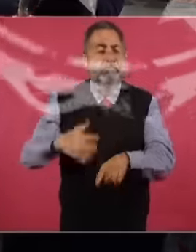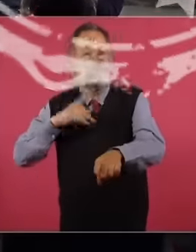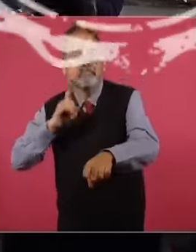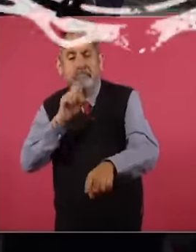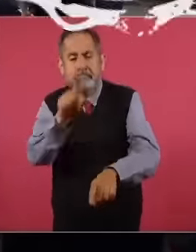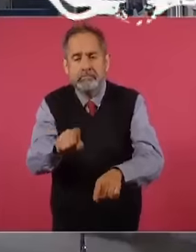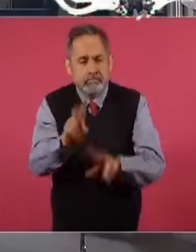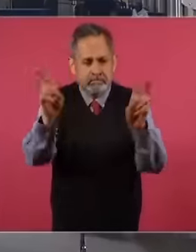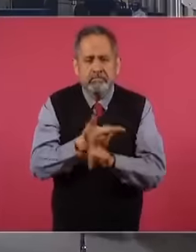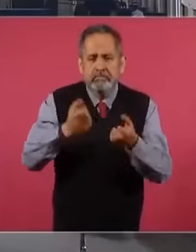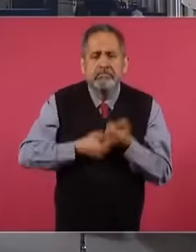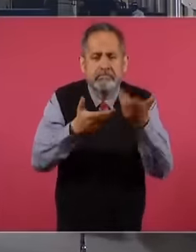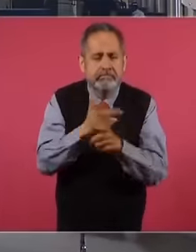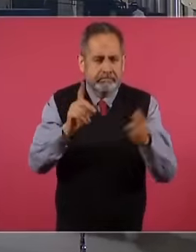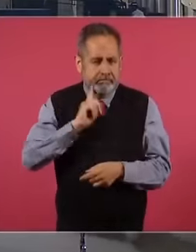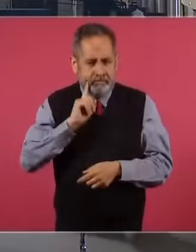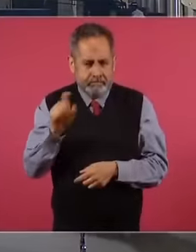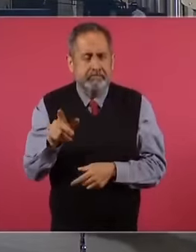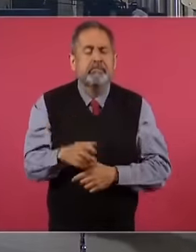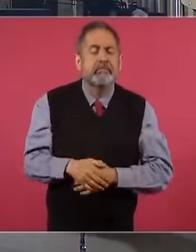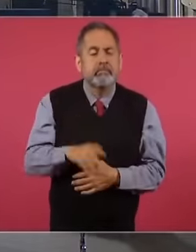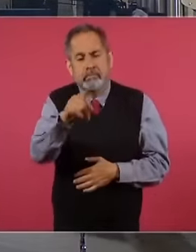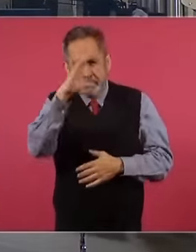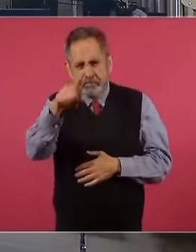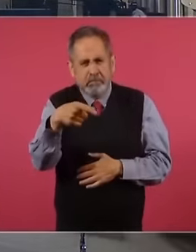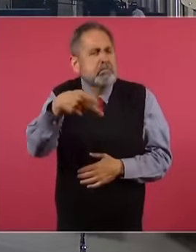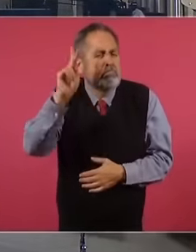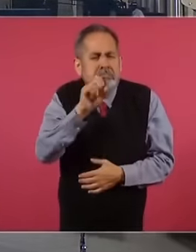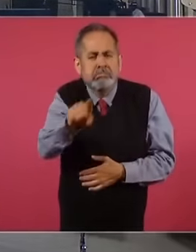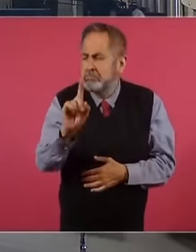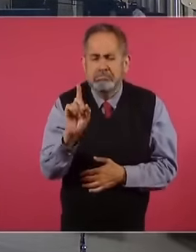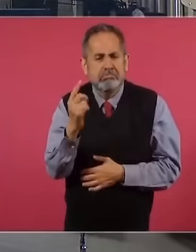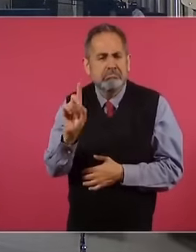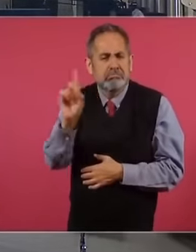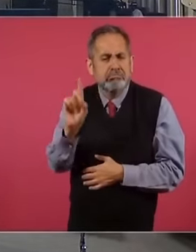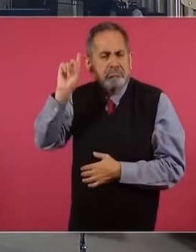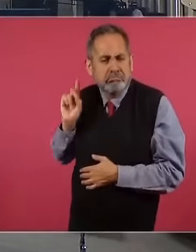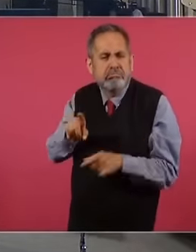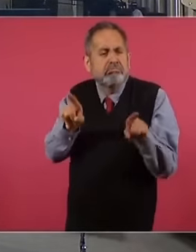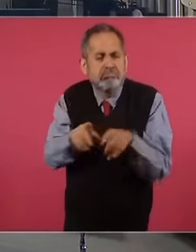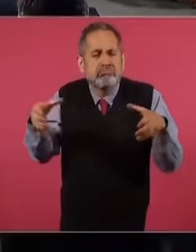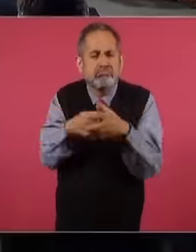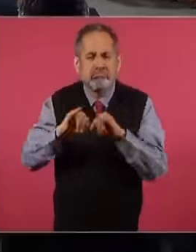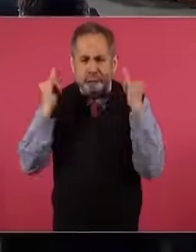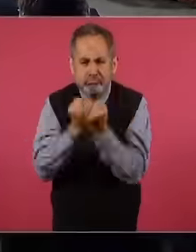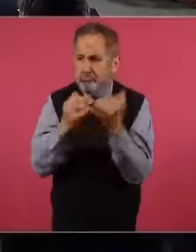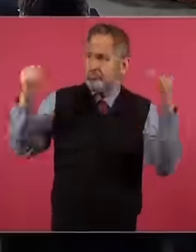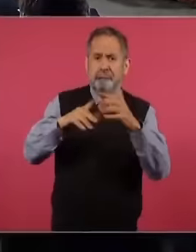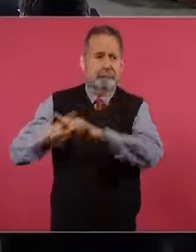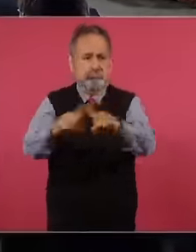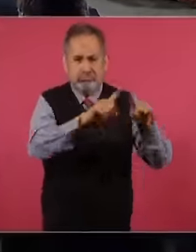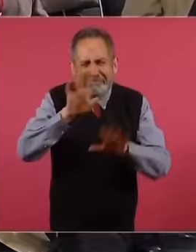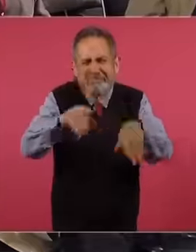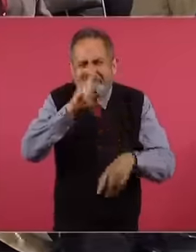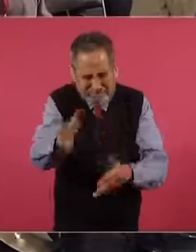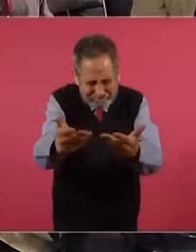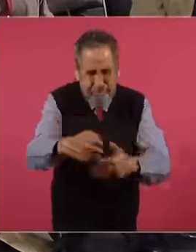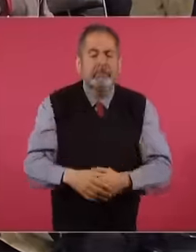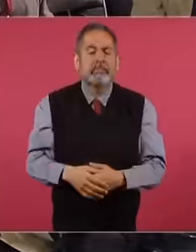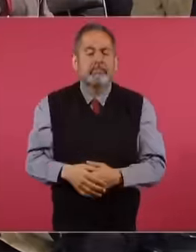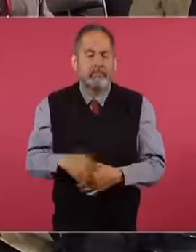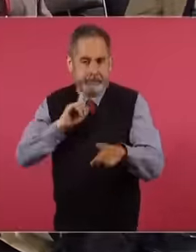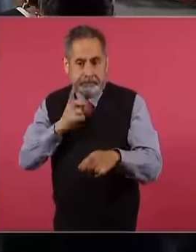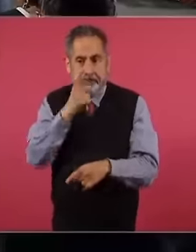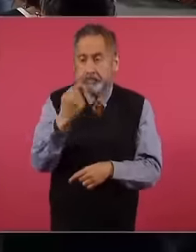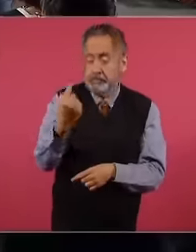Segundo tema tiene que ver con la libertad de expresión y es este justo de este del usted pone esta foto, pero lo que pasó aquí el fin de semana con la reunión esta de medios independientes alternativos, usted mencionaba, presidente, lo que